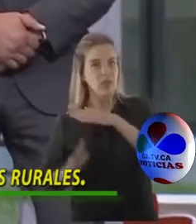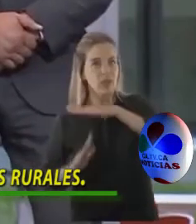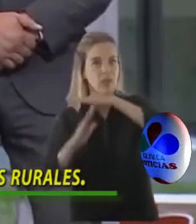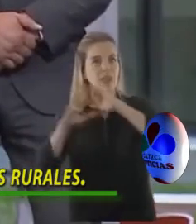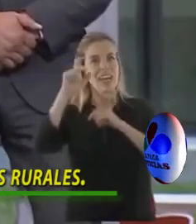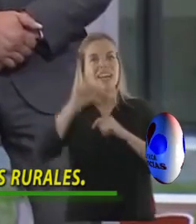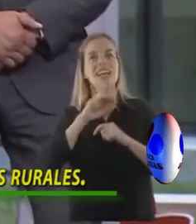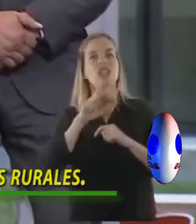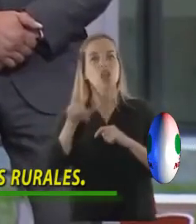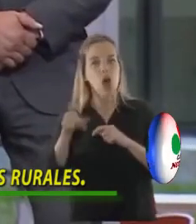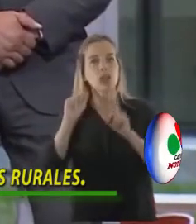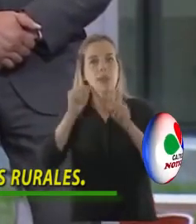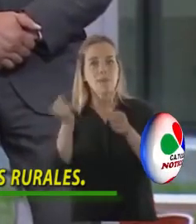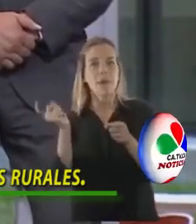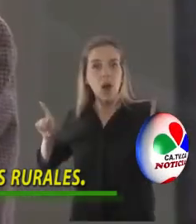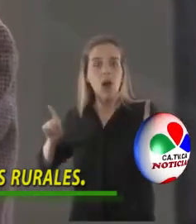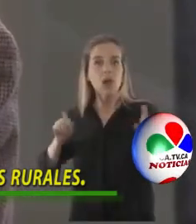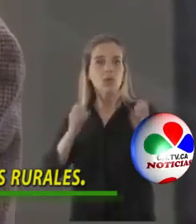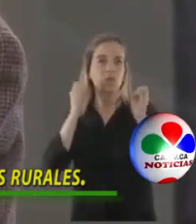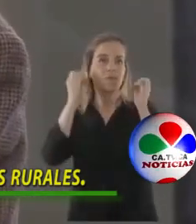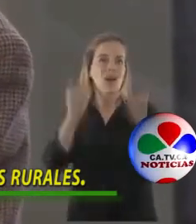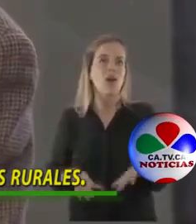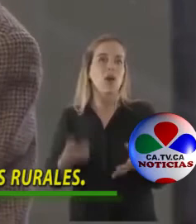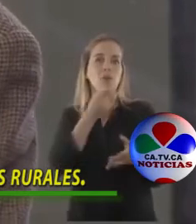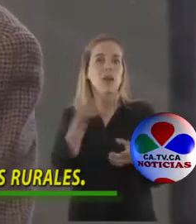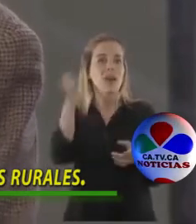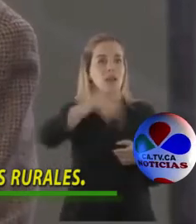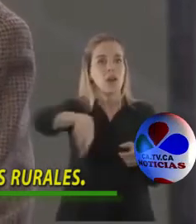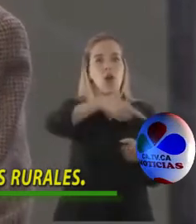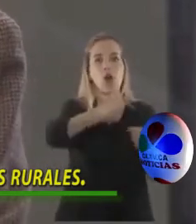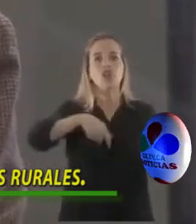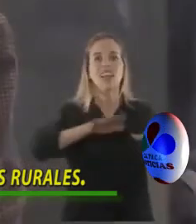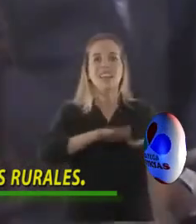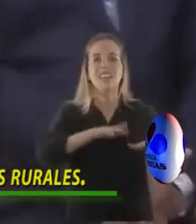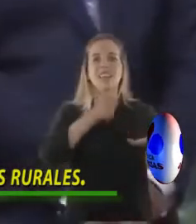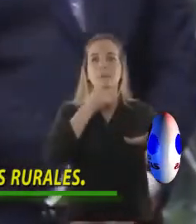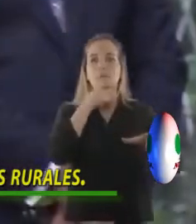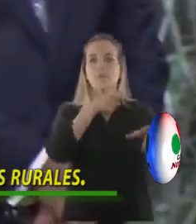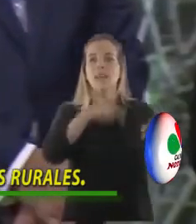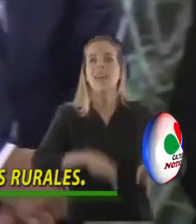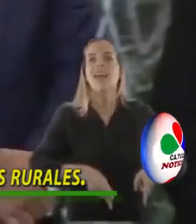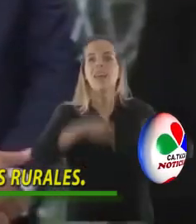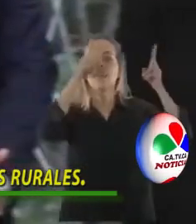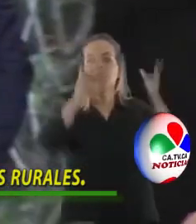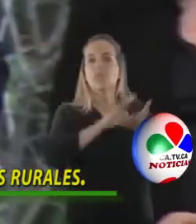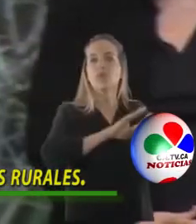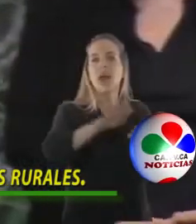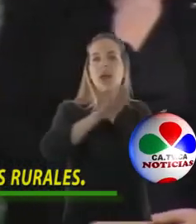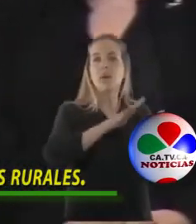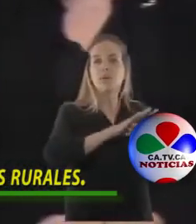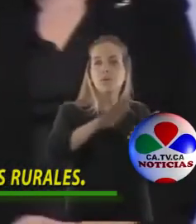esto representa para la provincia una oportunidad importante porque conseguir financiamiento para